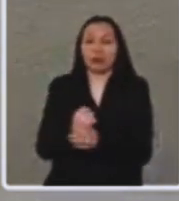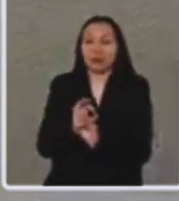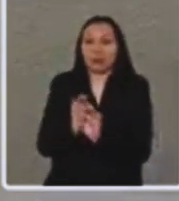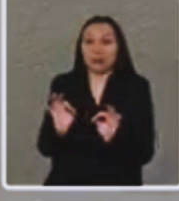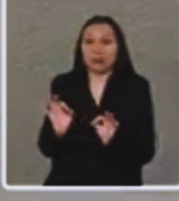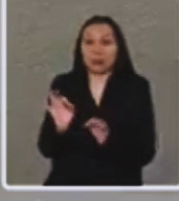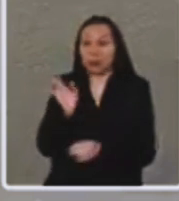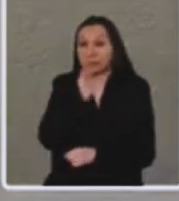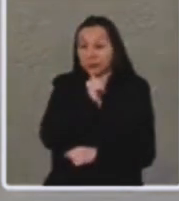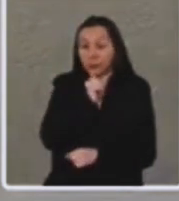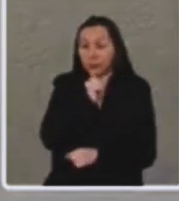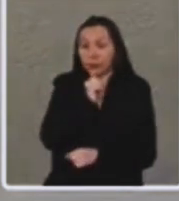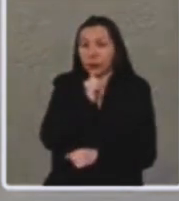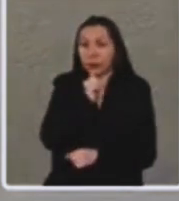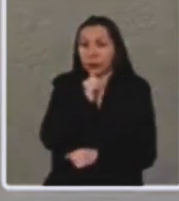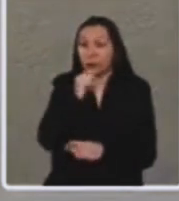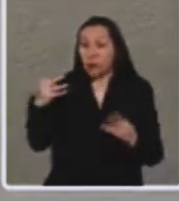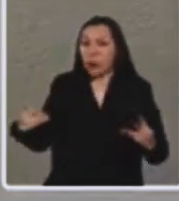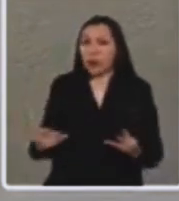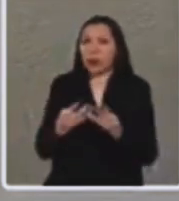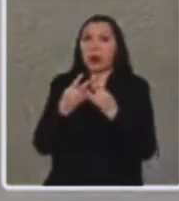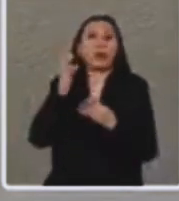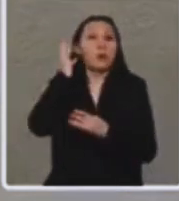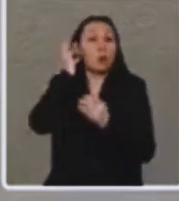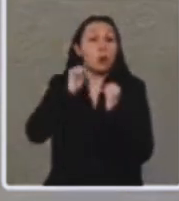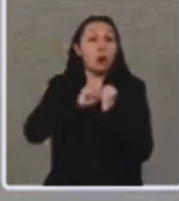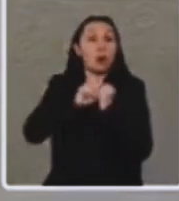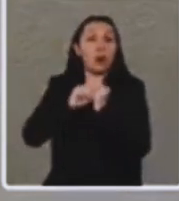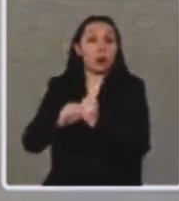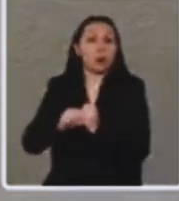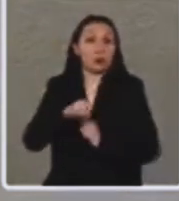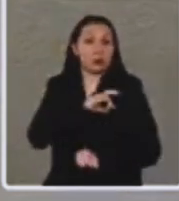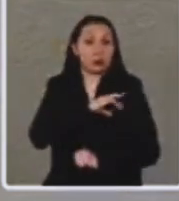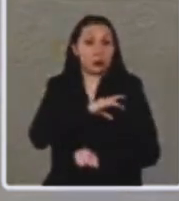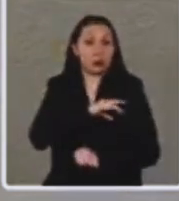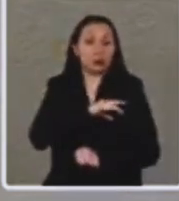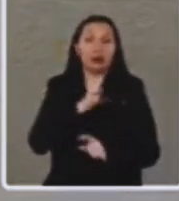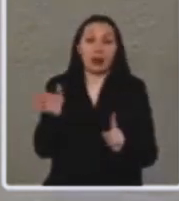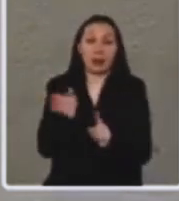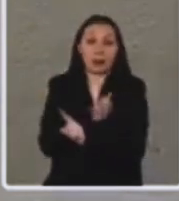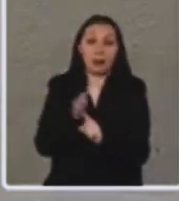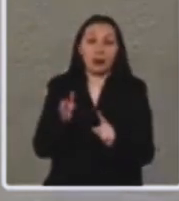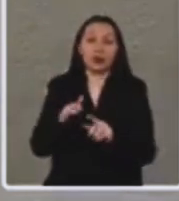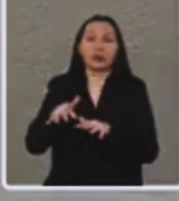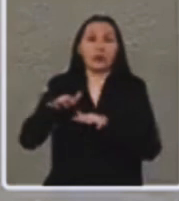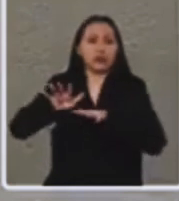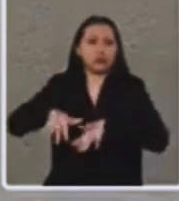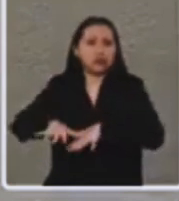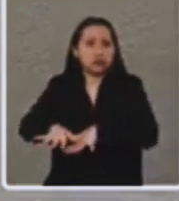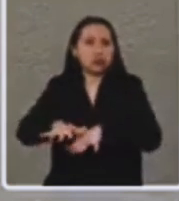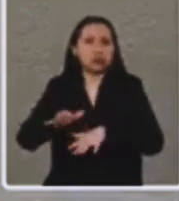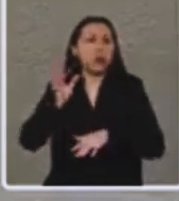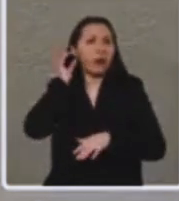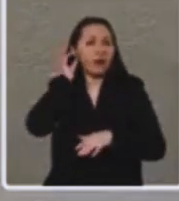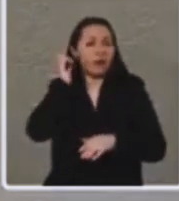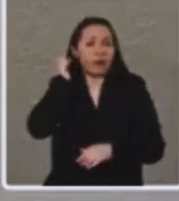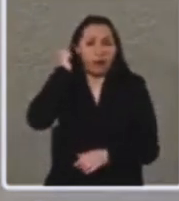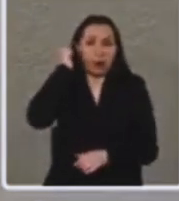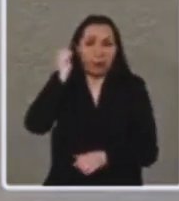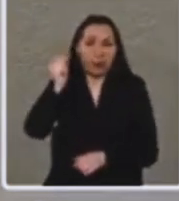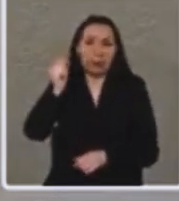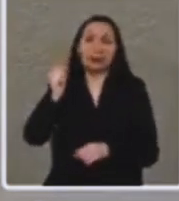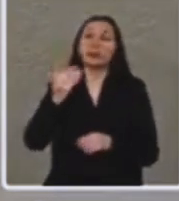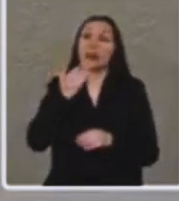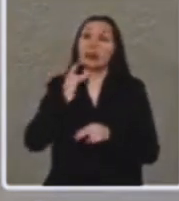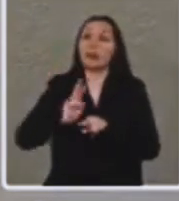fuera por la red de mujeres contra la red chilena de mujeres contra la violencia, por el movimiento feminista, por